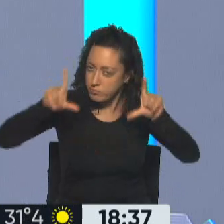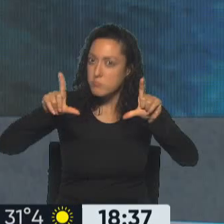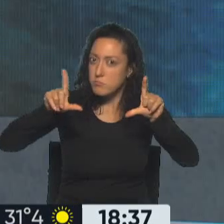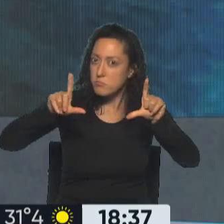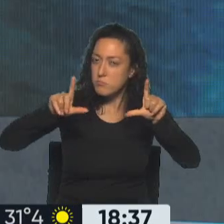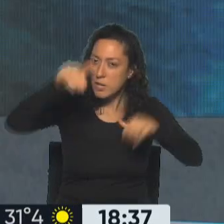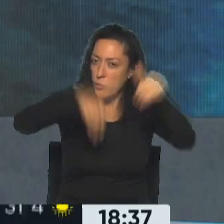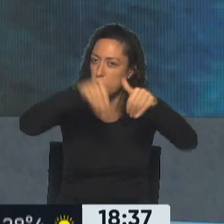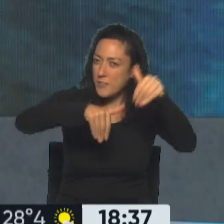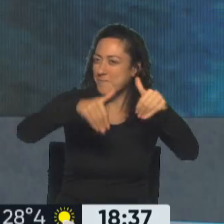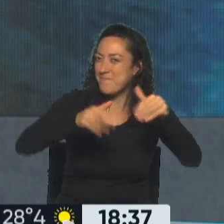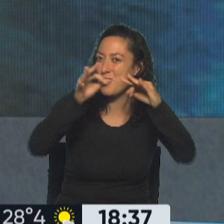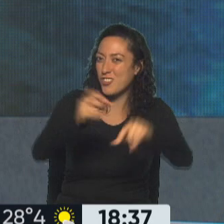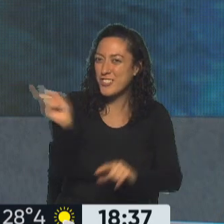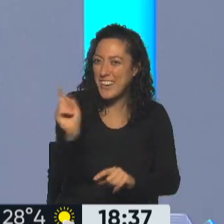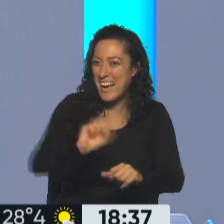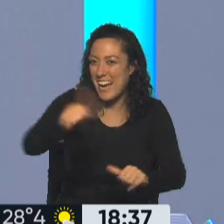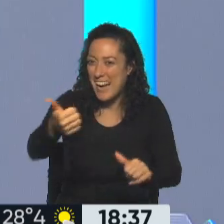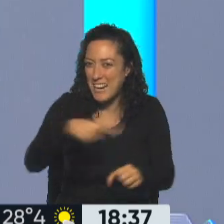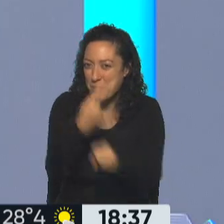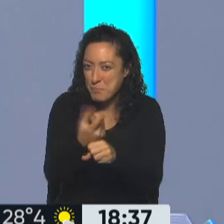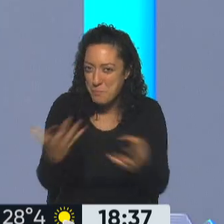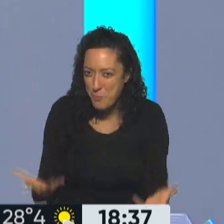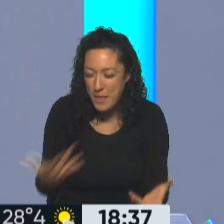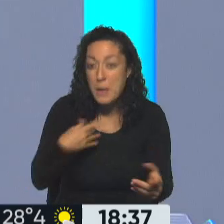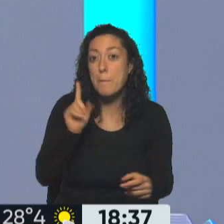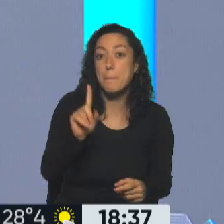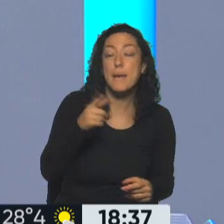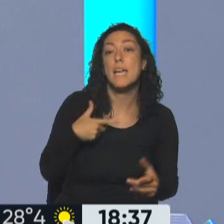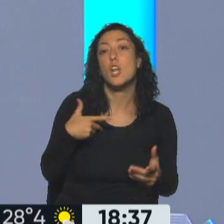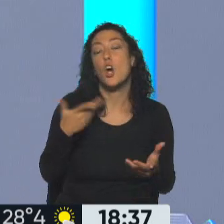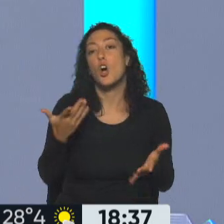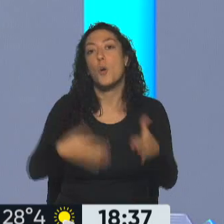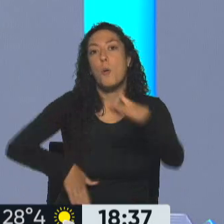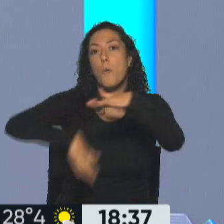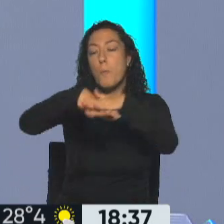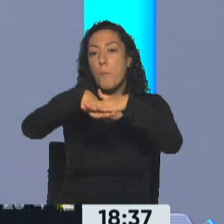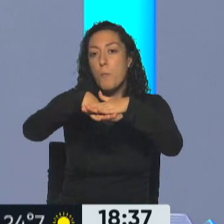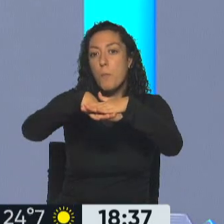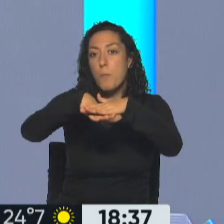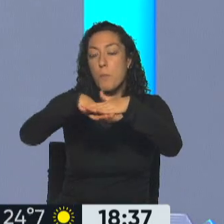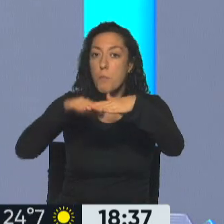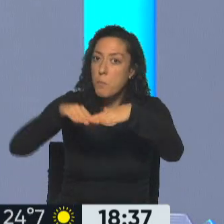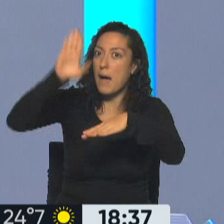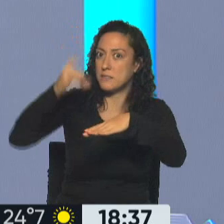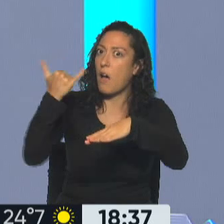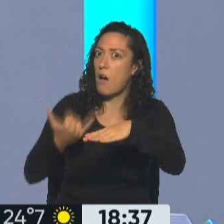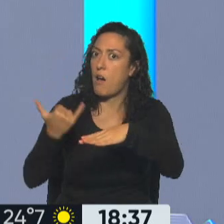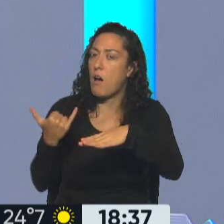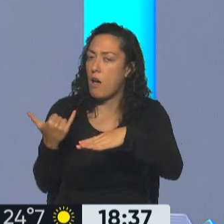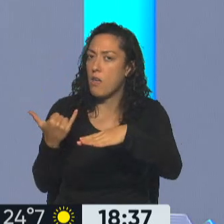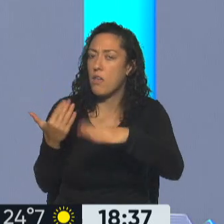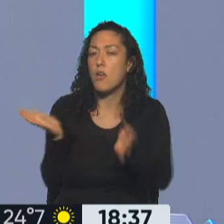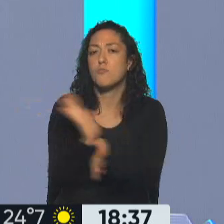números electorales pero al mismo tiempo cuando medimos su posible techo electoral lo supera es decir